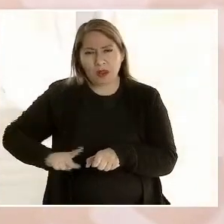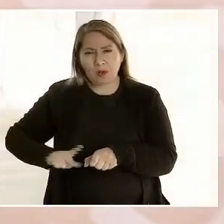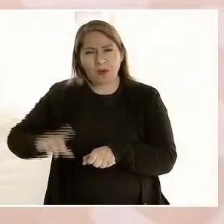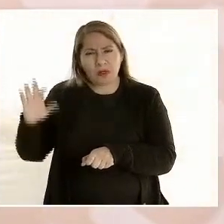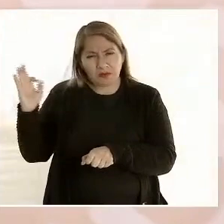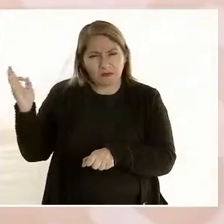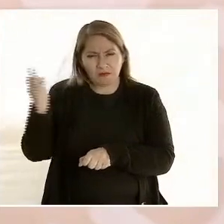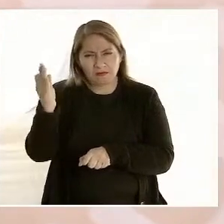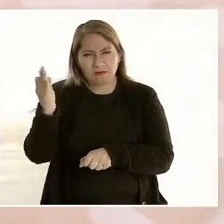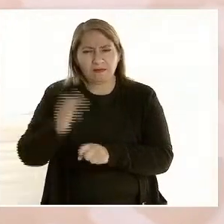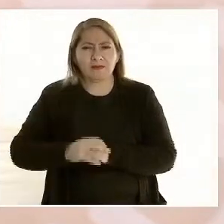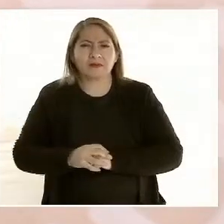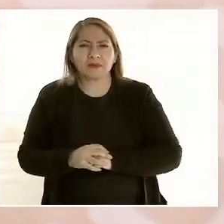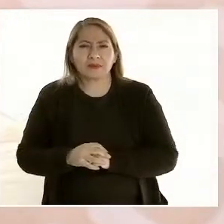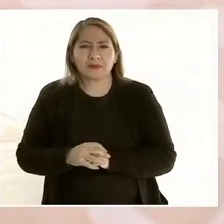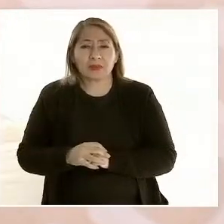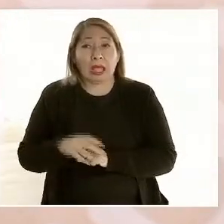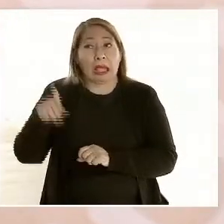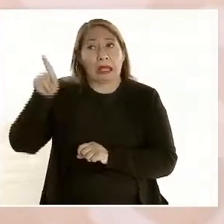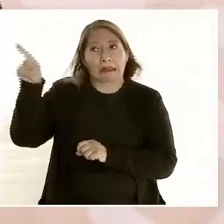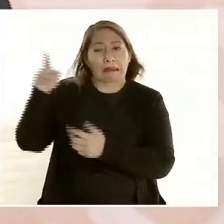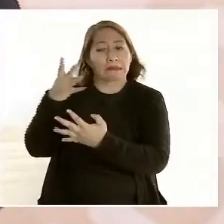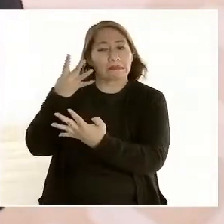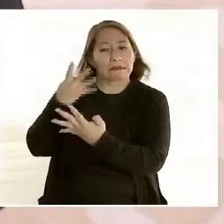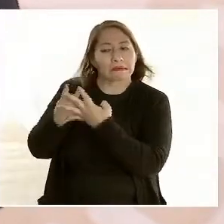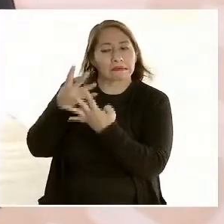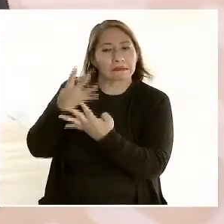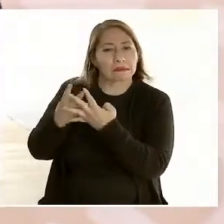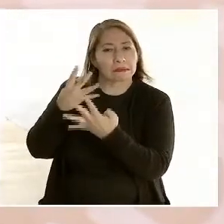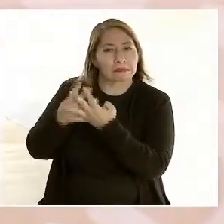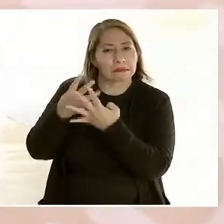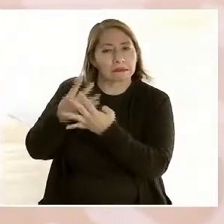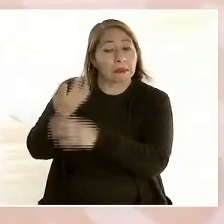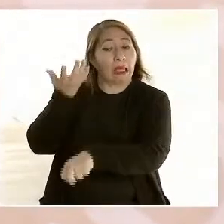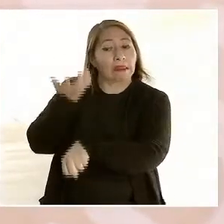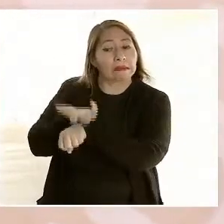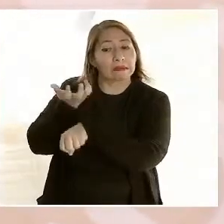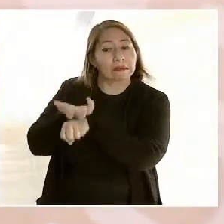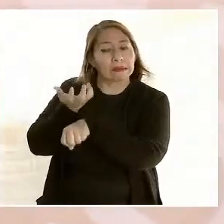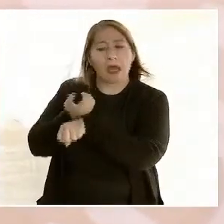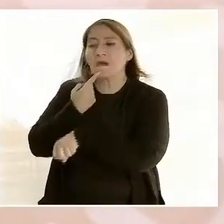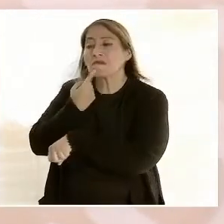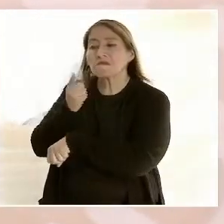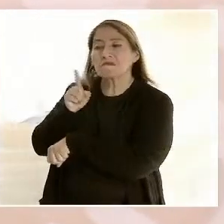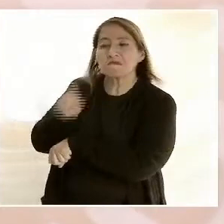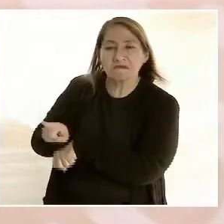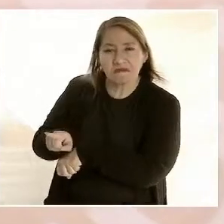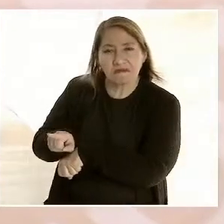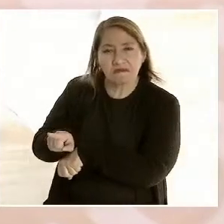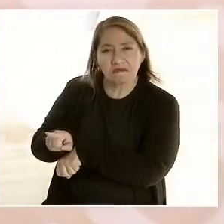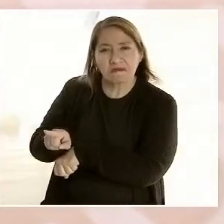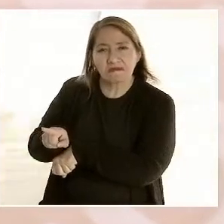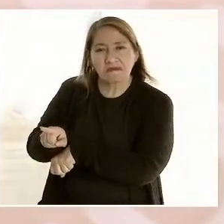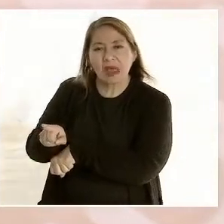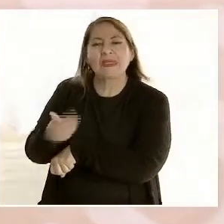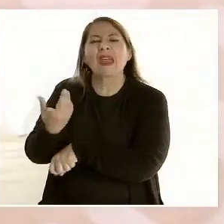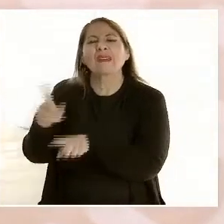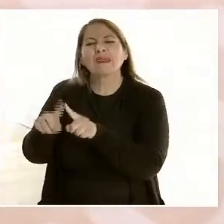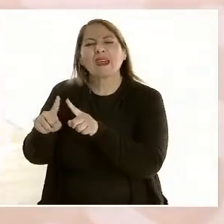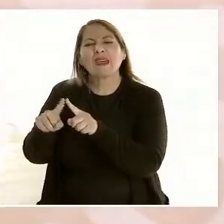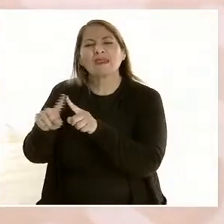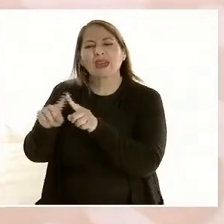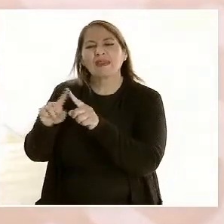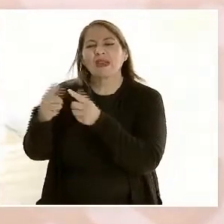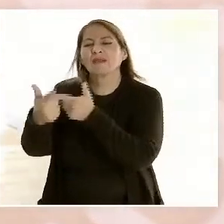federal permanece en la cárcel en Estados Unidos acusado de asociación